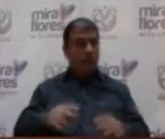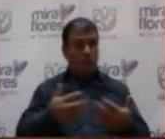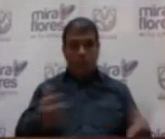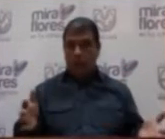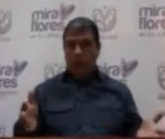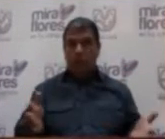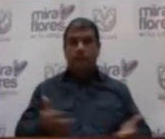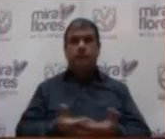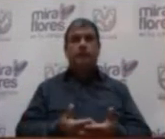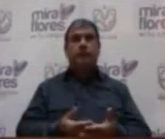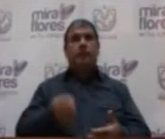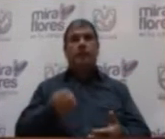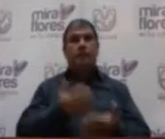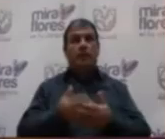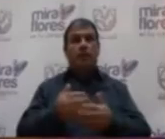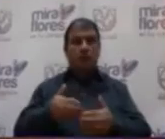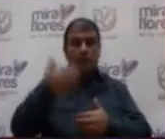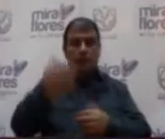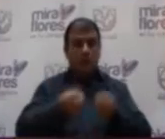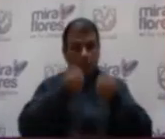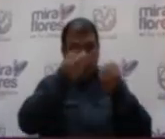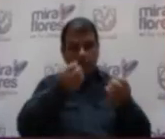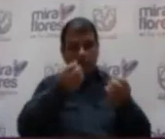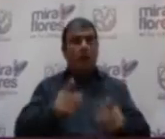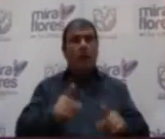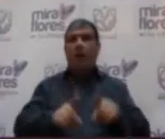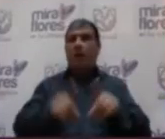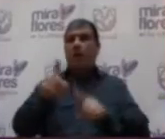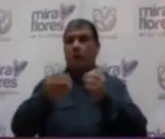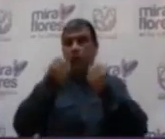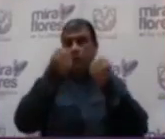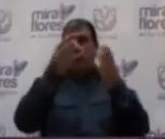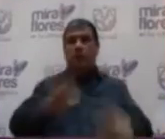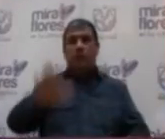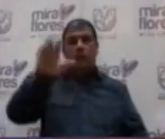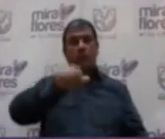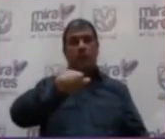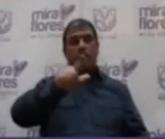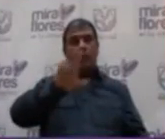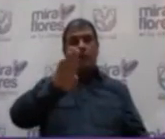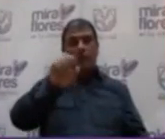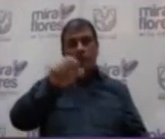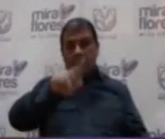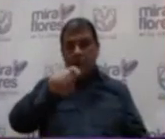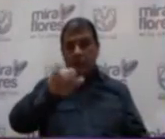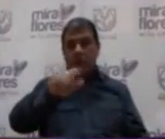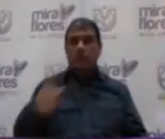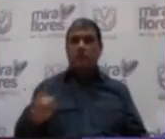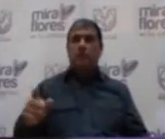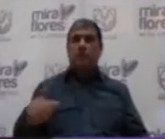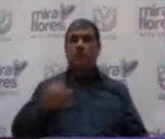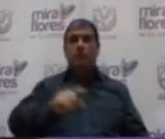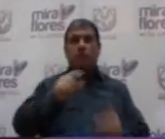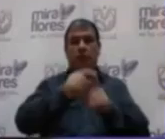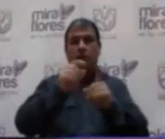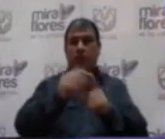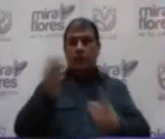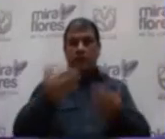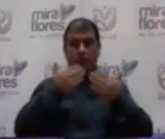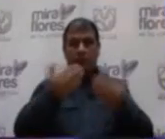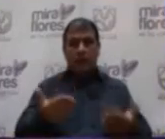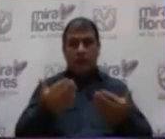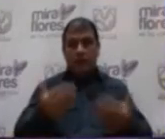alcalde. Vamos a la sección informes. ¿Algún informe? Sí, señor de Albertis, tiene usted el uso de la palabra. Gracias.